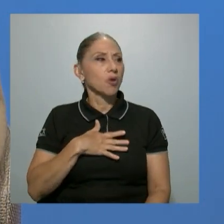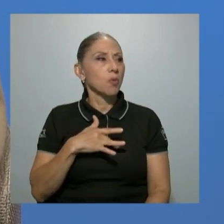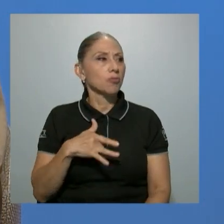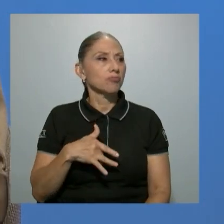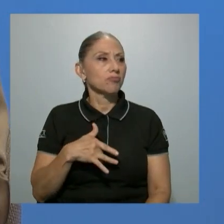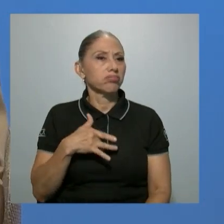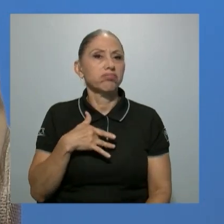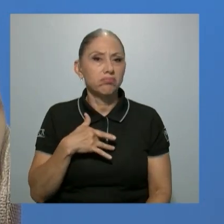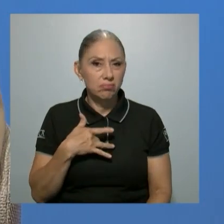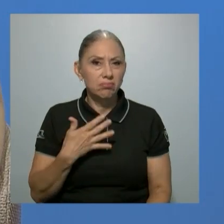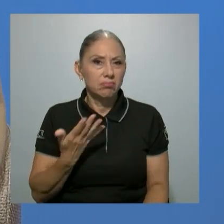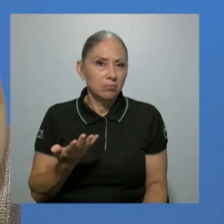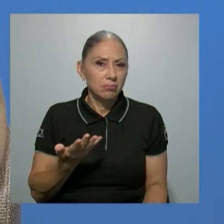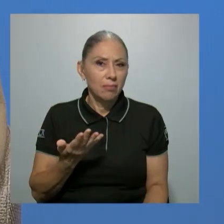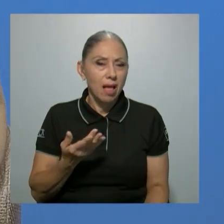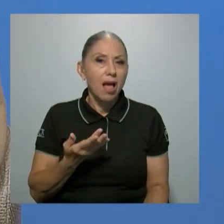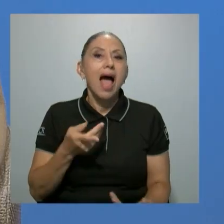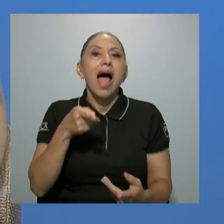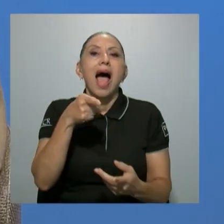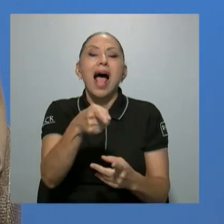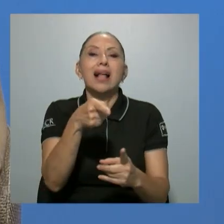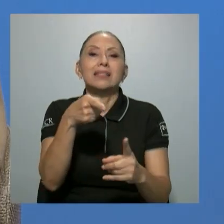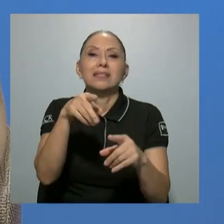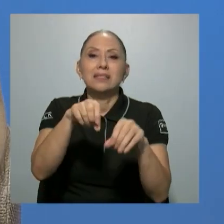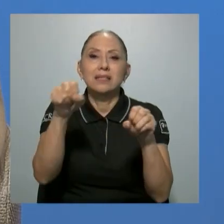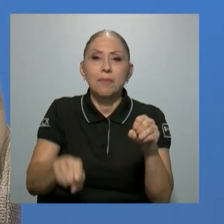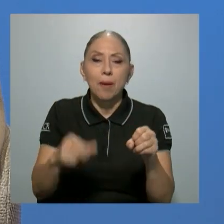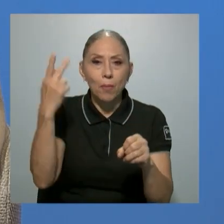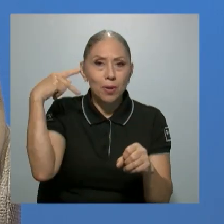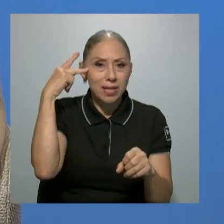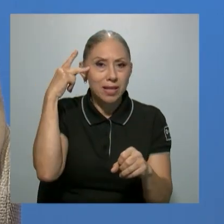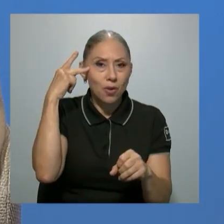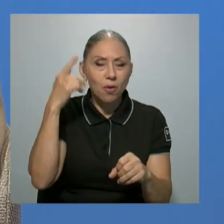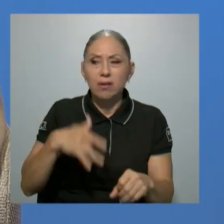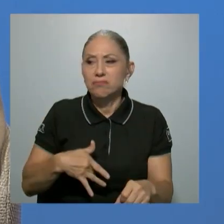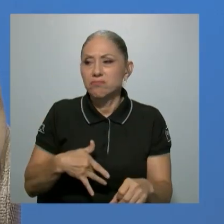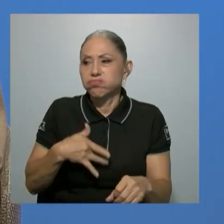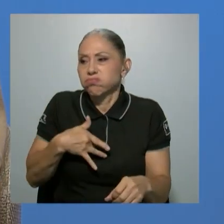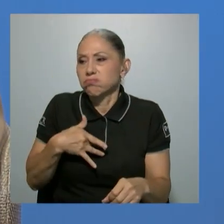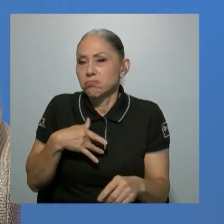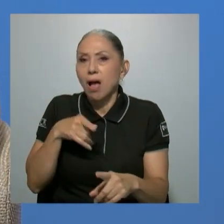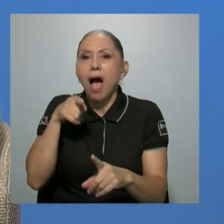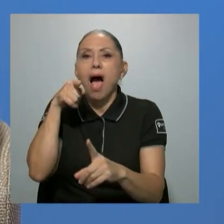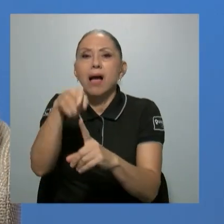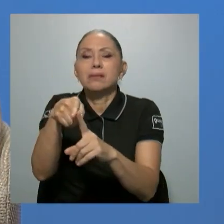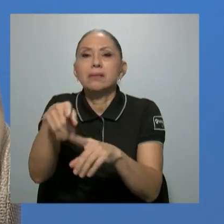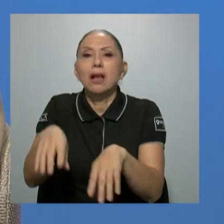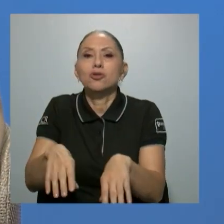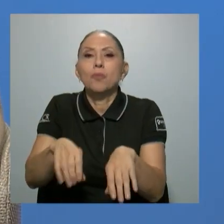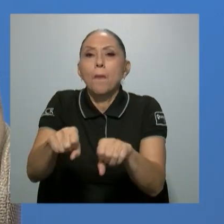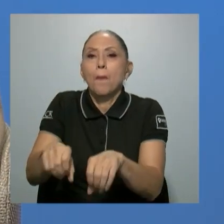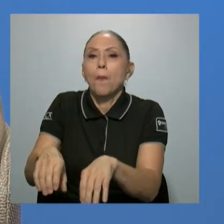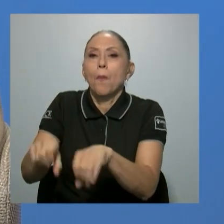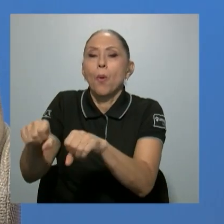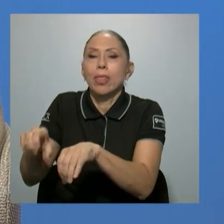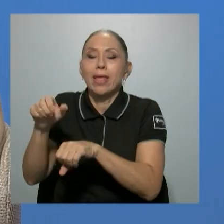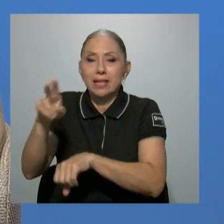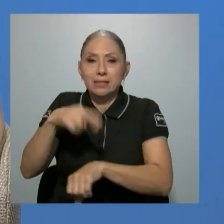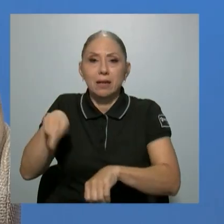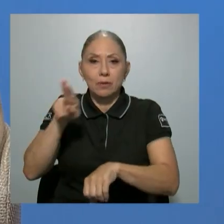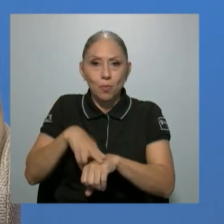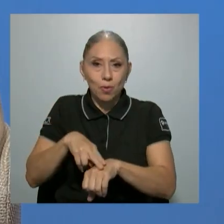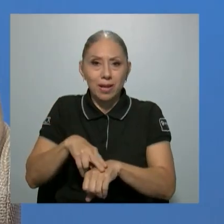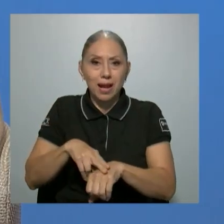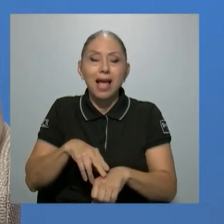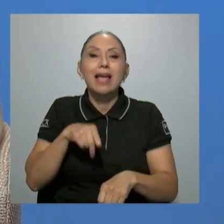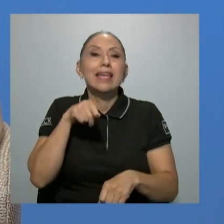político, hacia los poderes de la República, y por lo tanto eso limita mucho